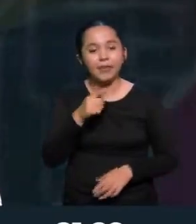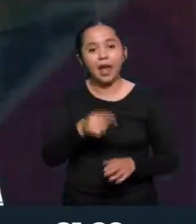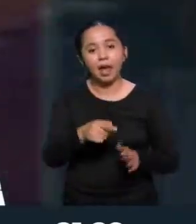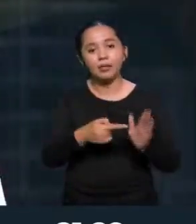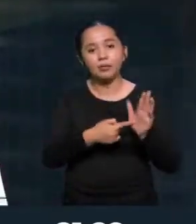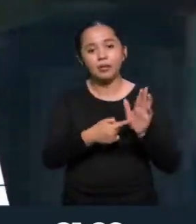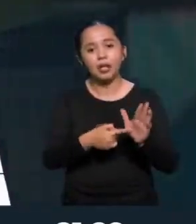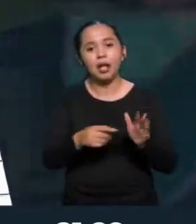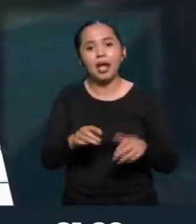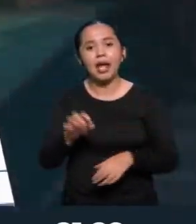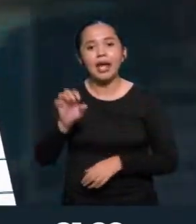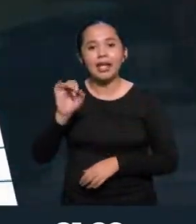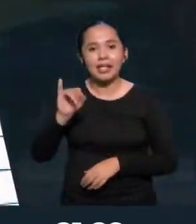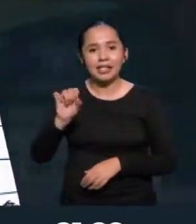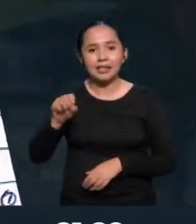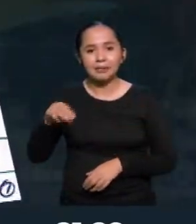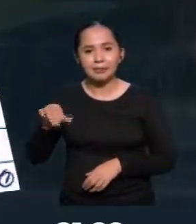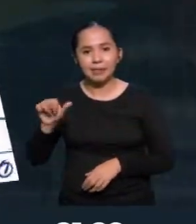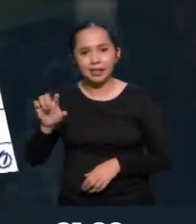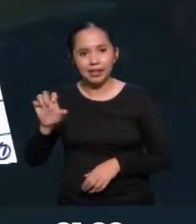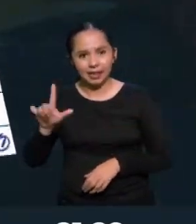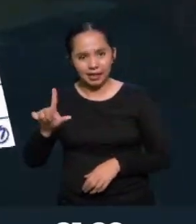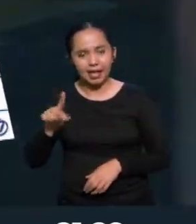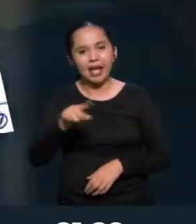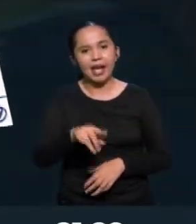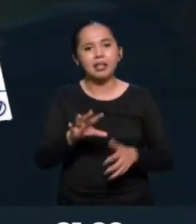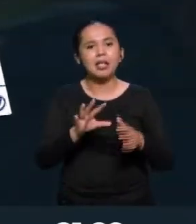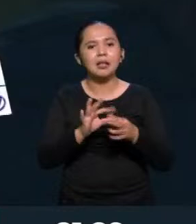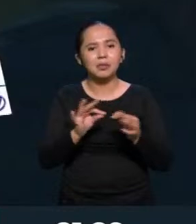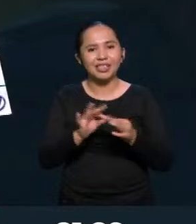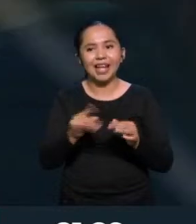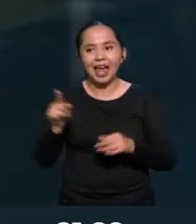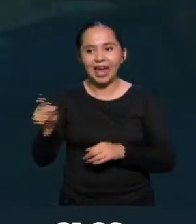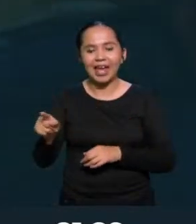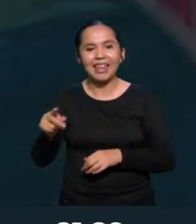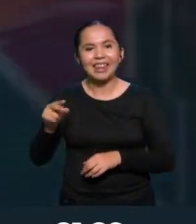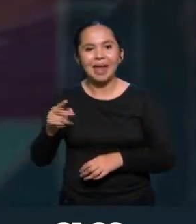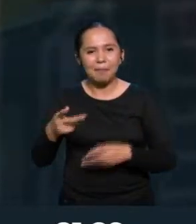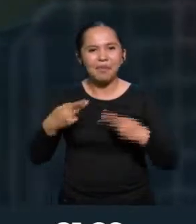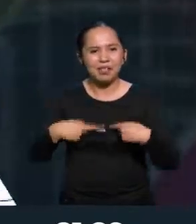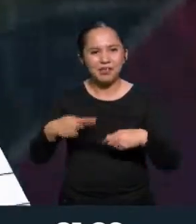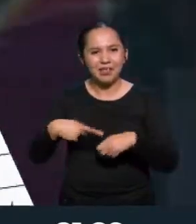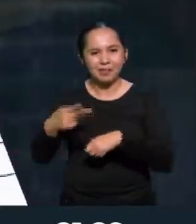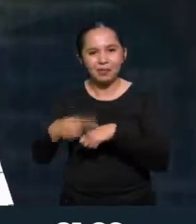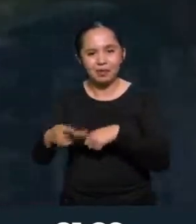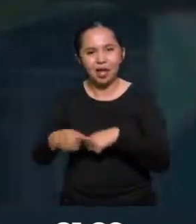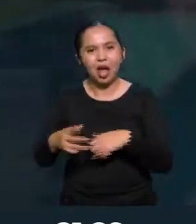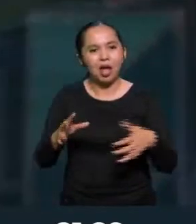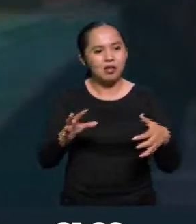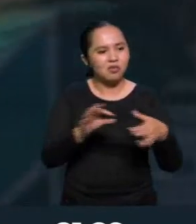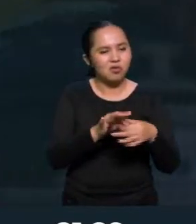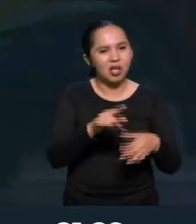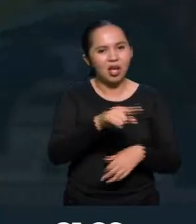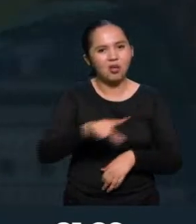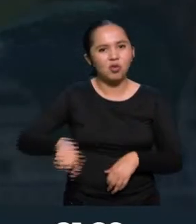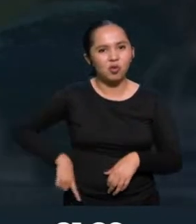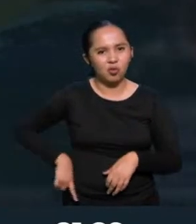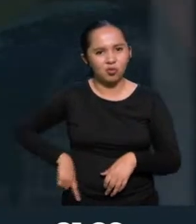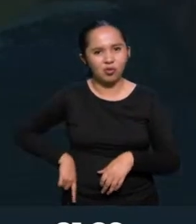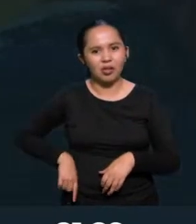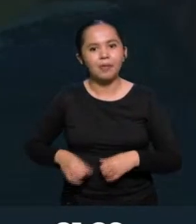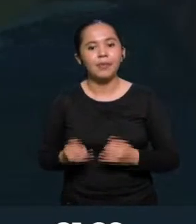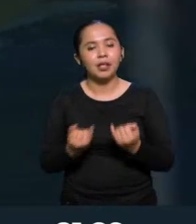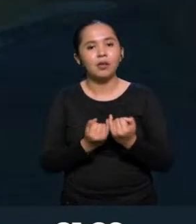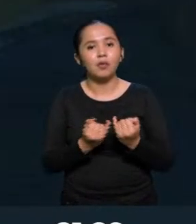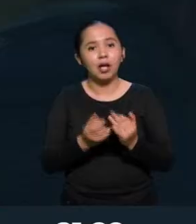la captura de Ismael El Mayo Zambada pone en evidencia los presuntos vínculos entre el narco y la actual administración federal. También criticó la reforma al